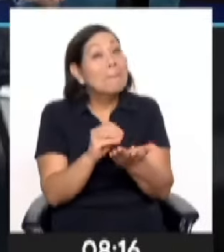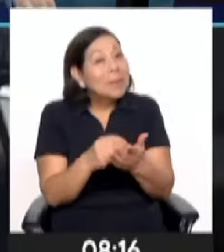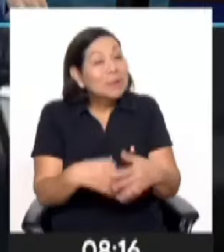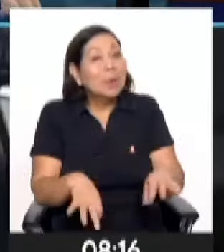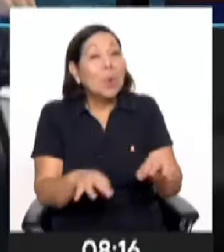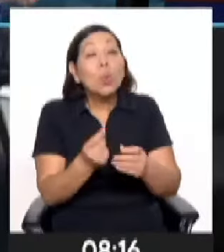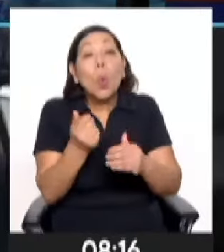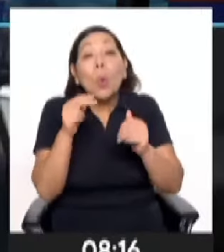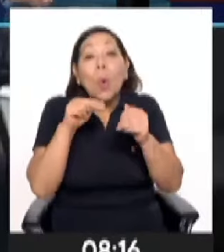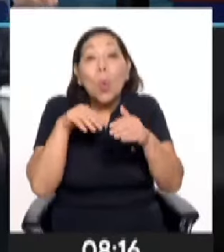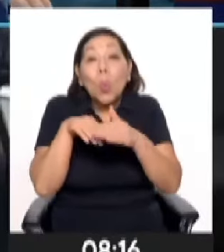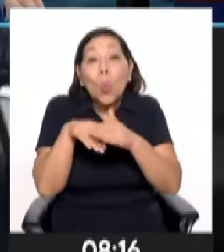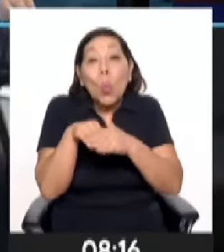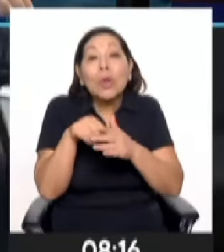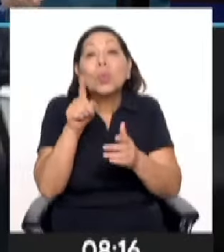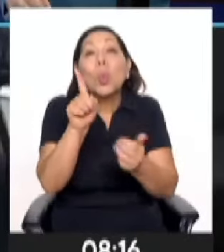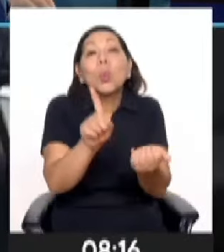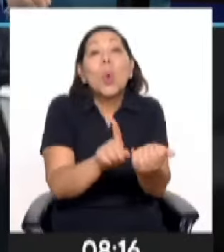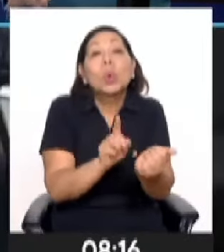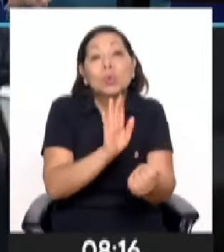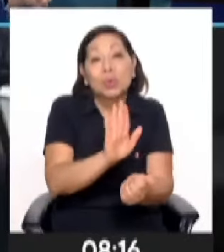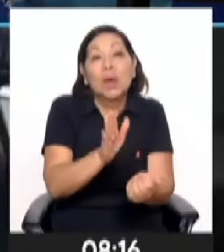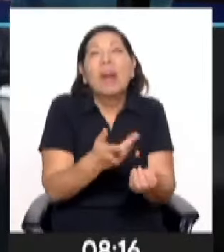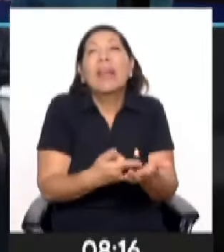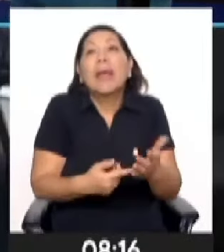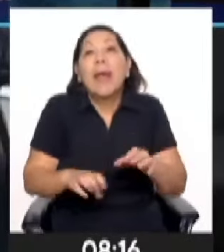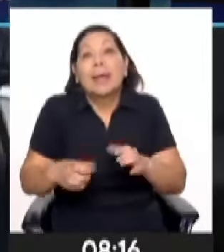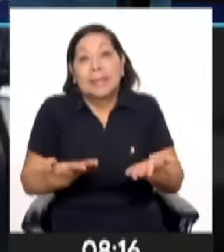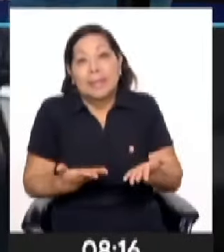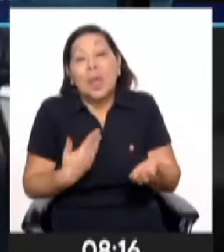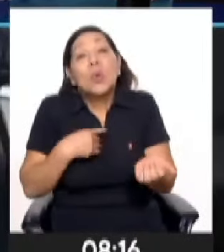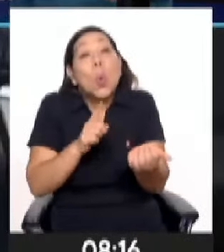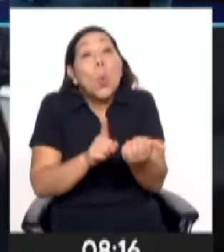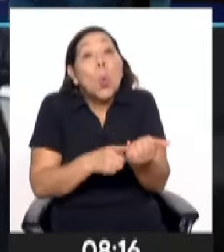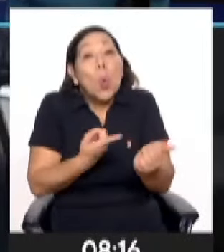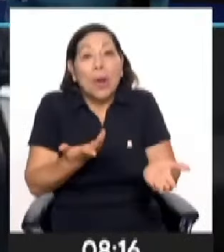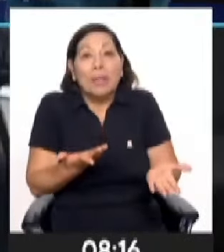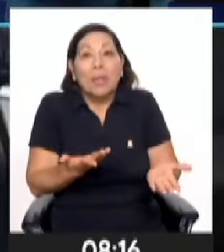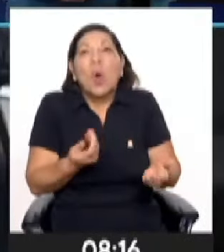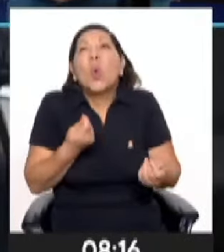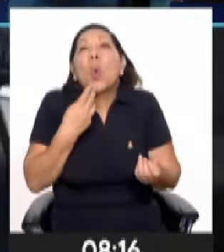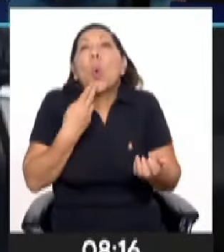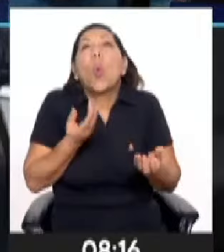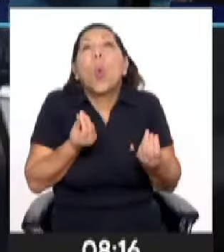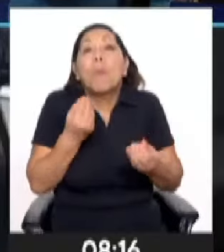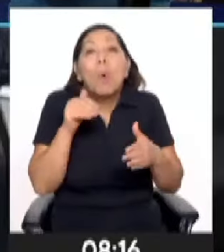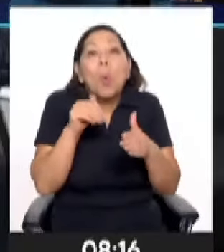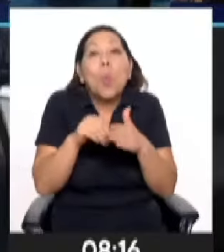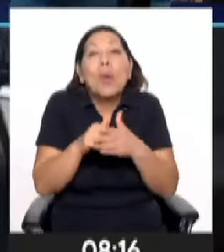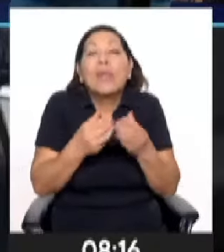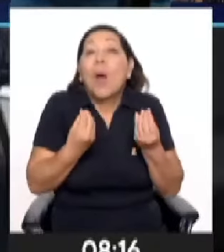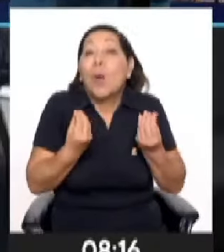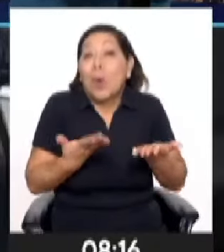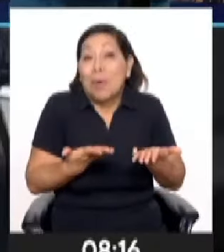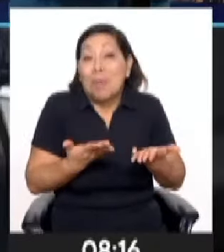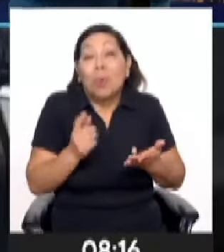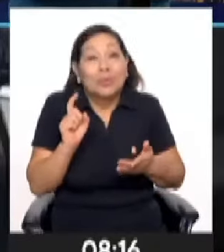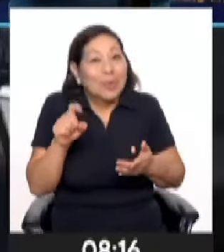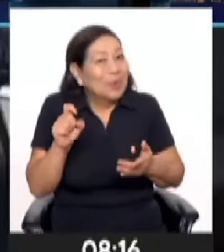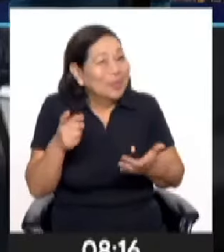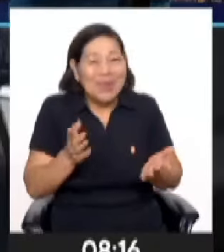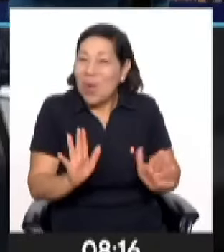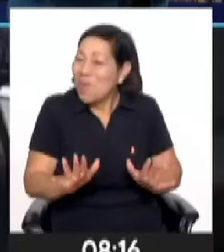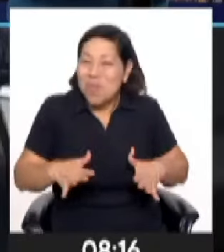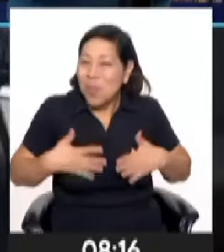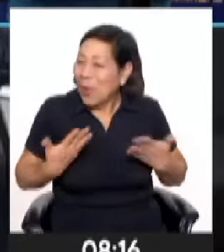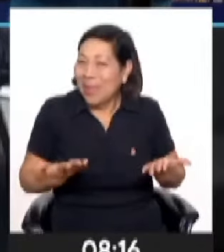importante cuando quieres ahorrar es generar la costumbre, el hábito. Porque a veces tú dices, oye, Jorge, yo gano el mínimo, ¿cómo voy a ahorrar? Pero a veces de un sol en un sol uno puede ahorrar.